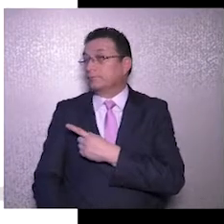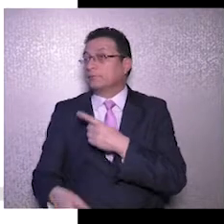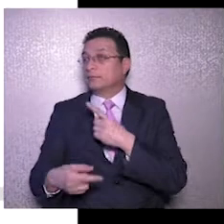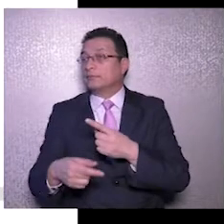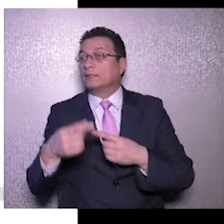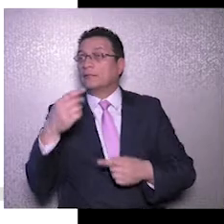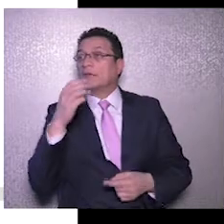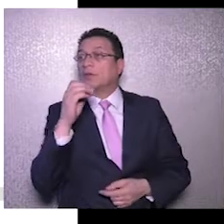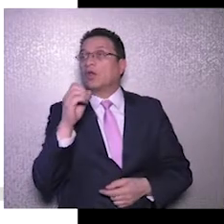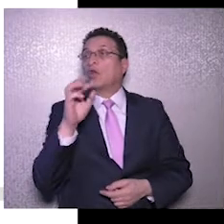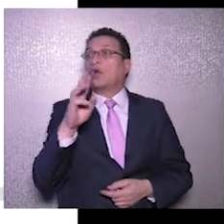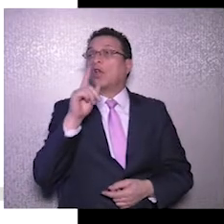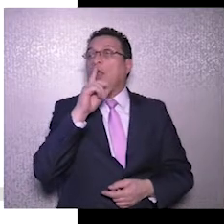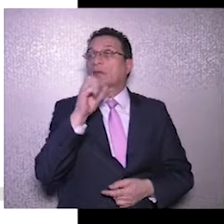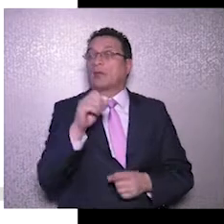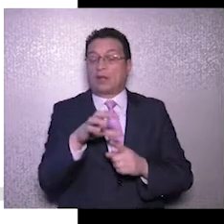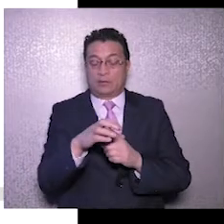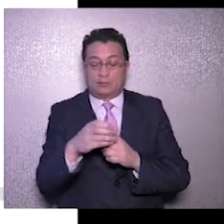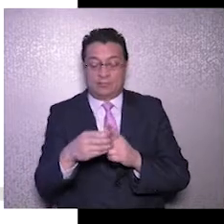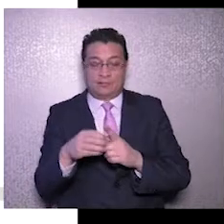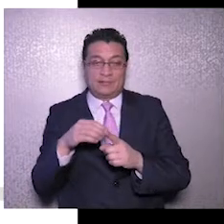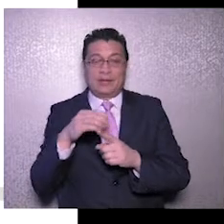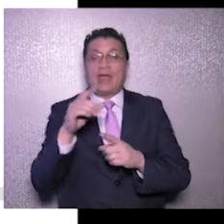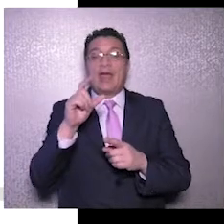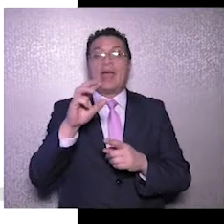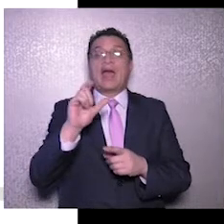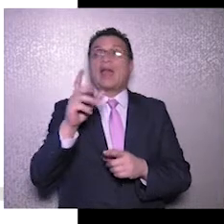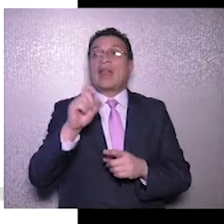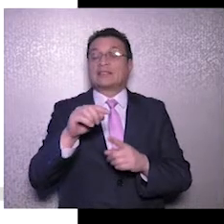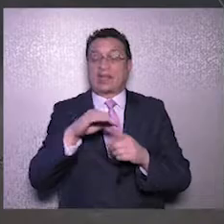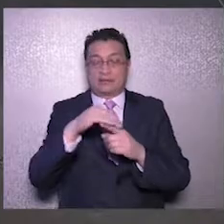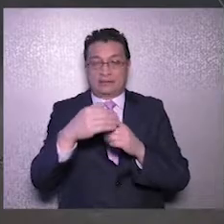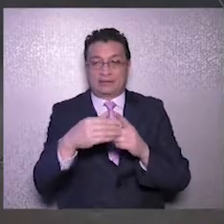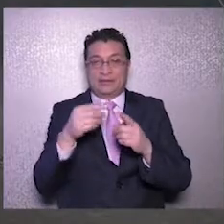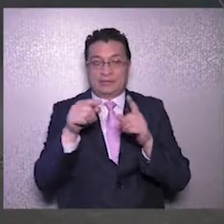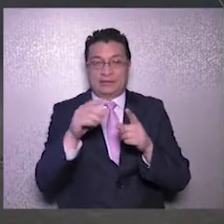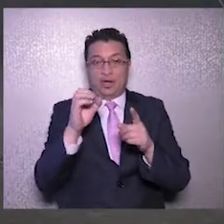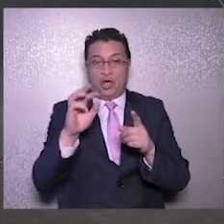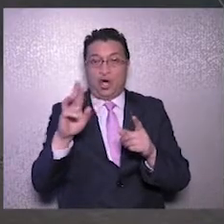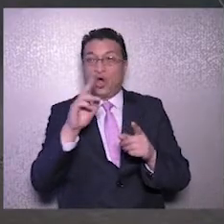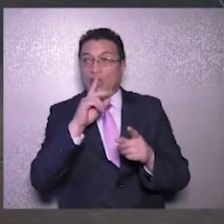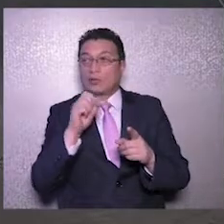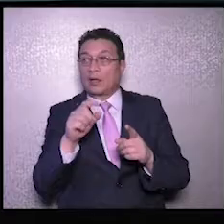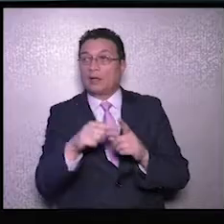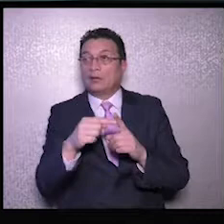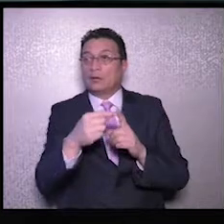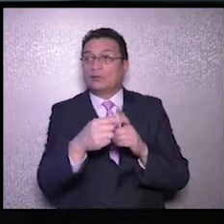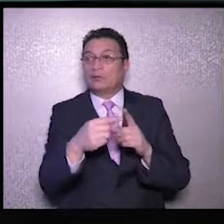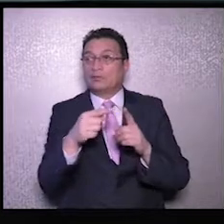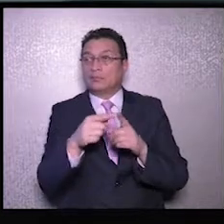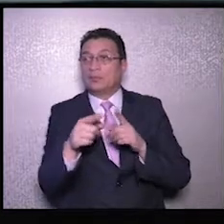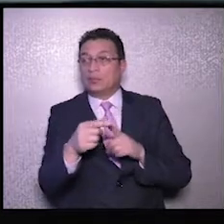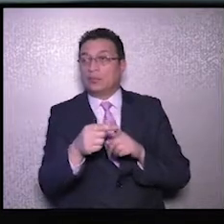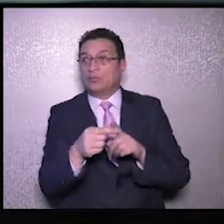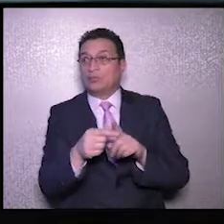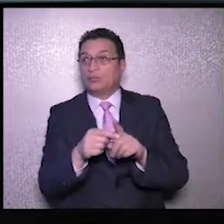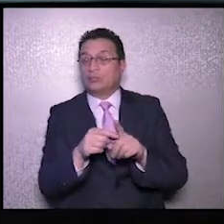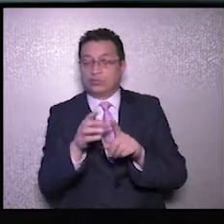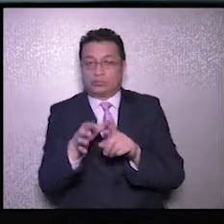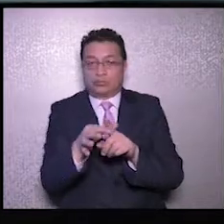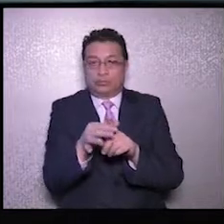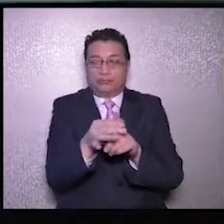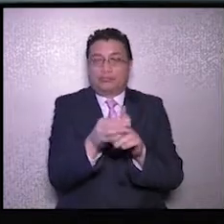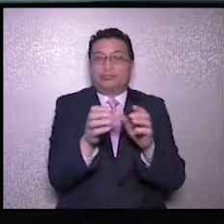aorta. Rodeadita de grasita. Y entre la grasa y la aorta no hay ni una membrana. La grasa infiltra la